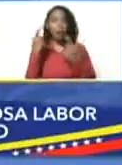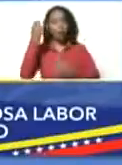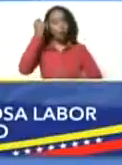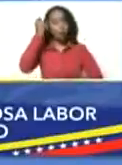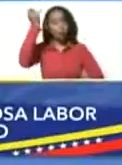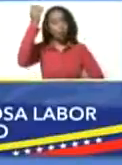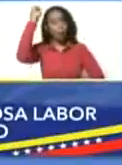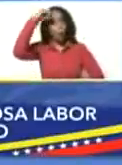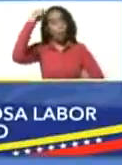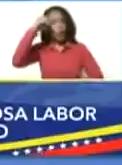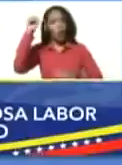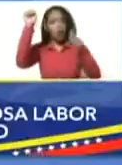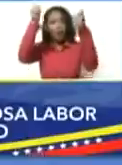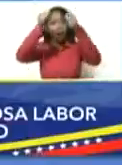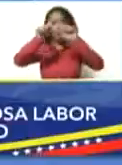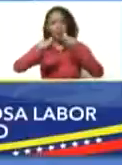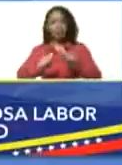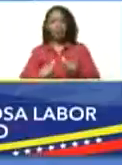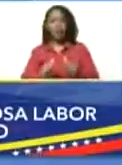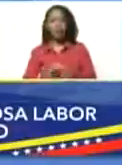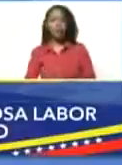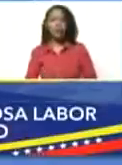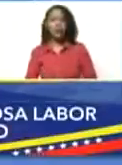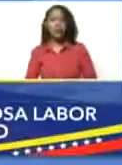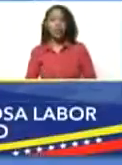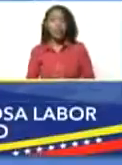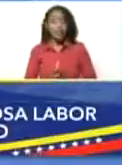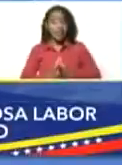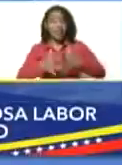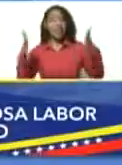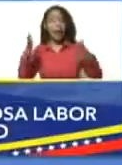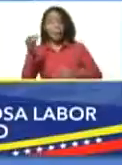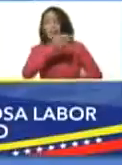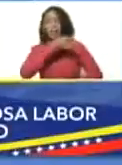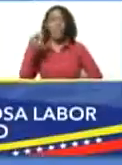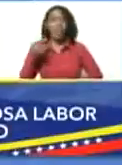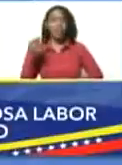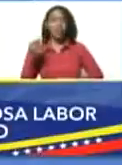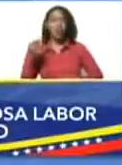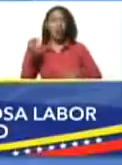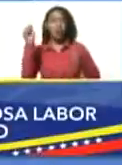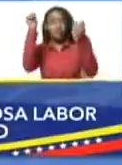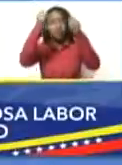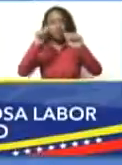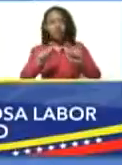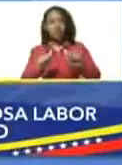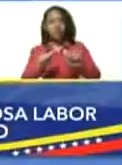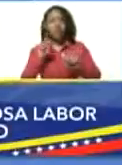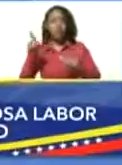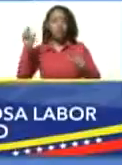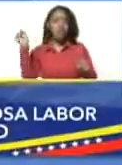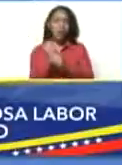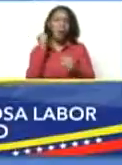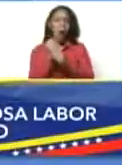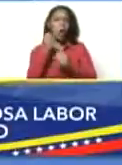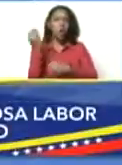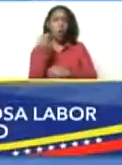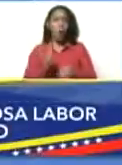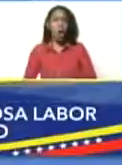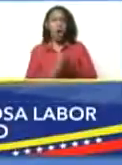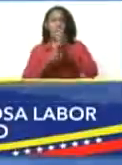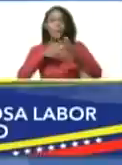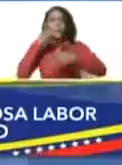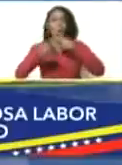calidad artística, con gran calidad estética, su labor como líder